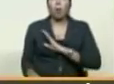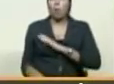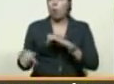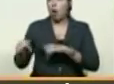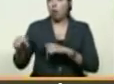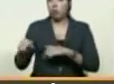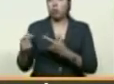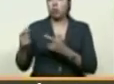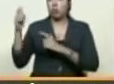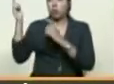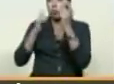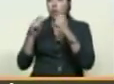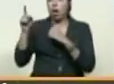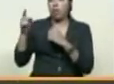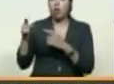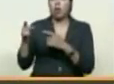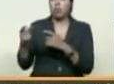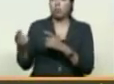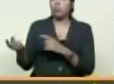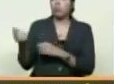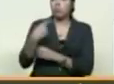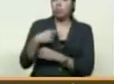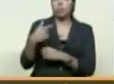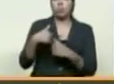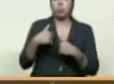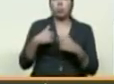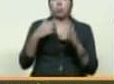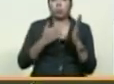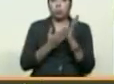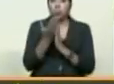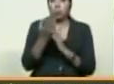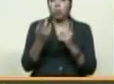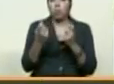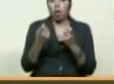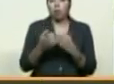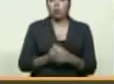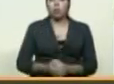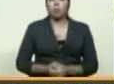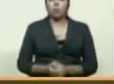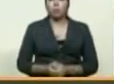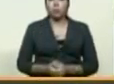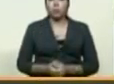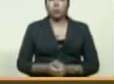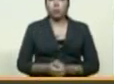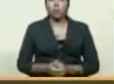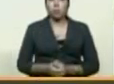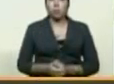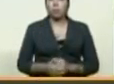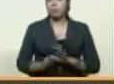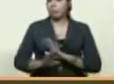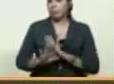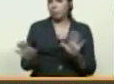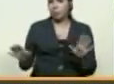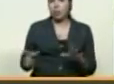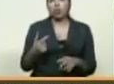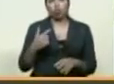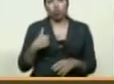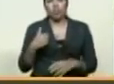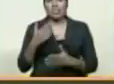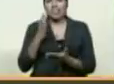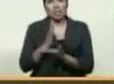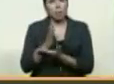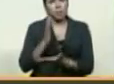pendiente para seguirla llevando hacia adelante. y llamo siempre la atención de todos